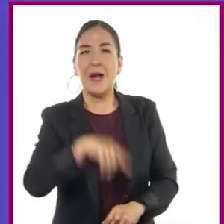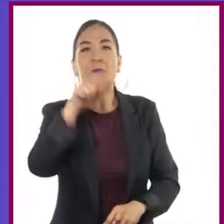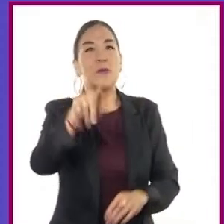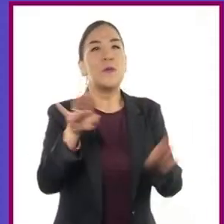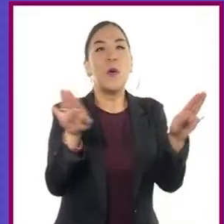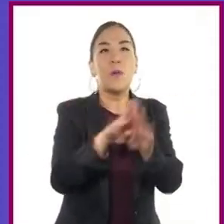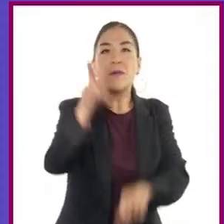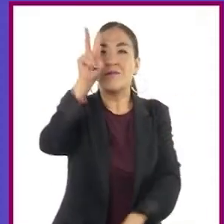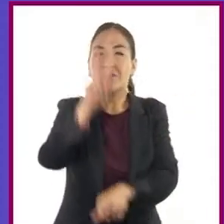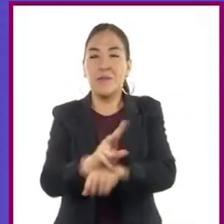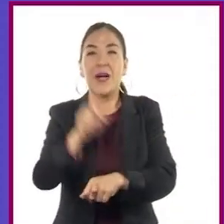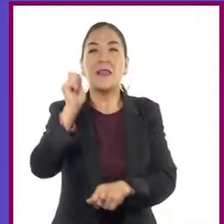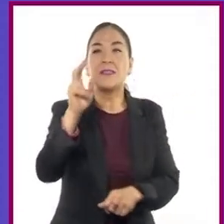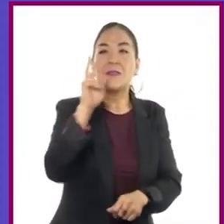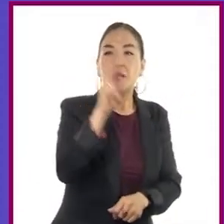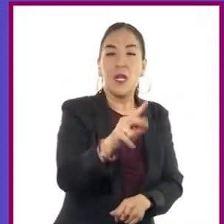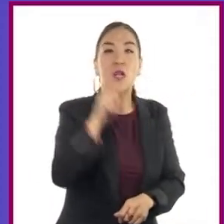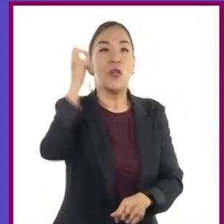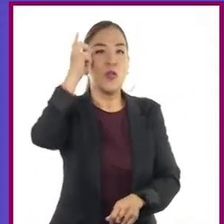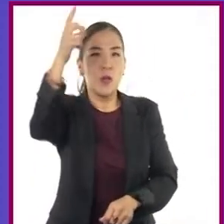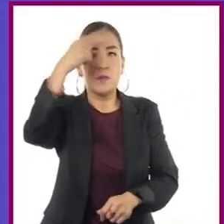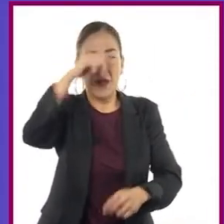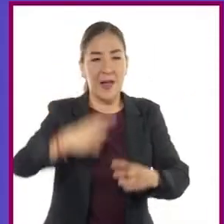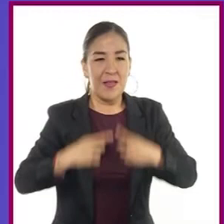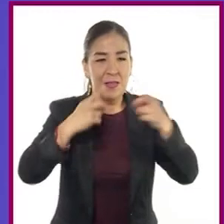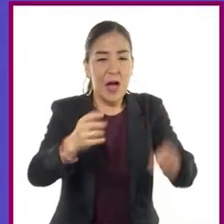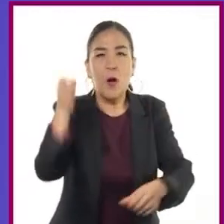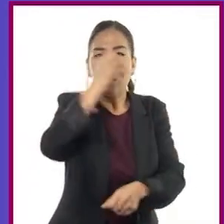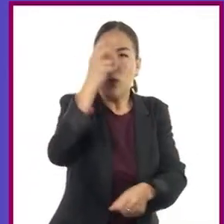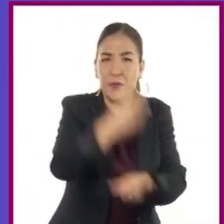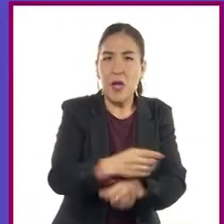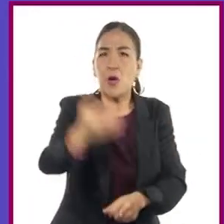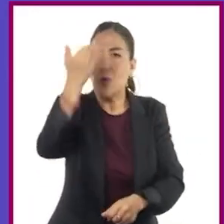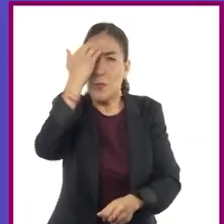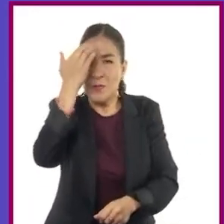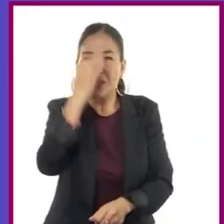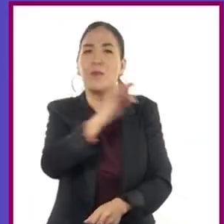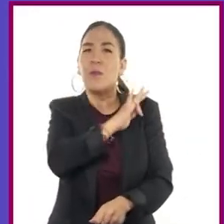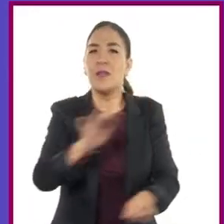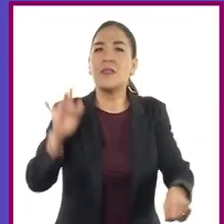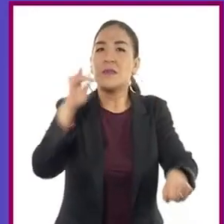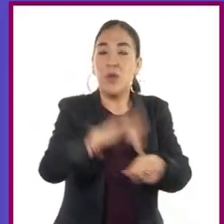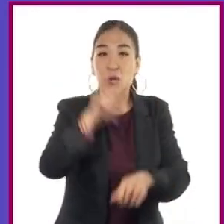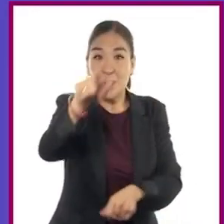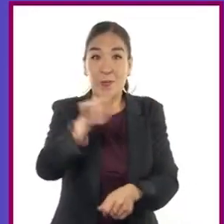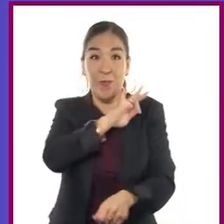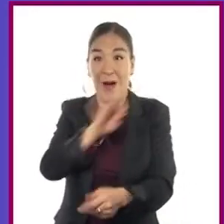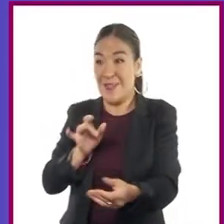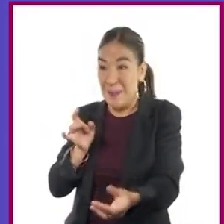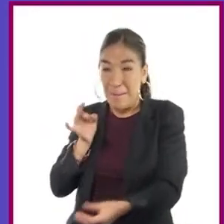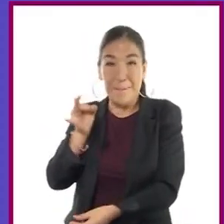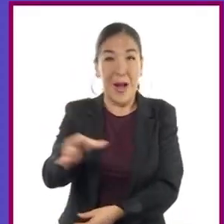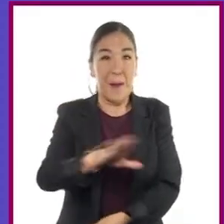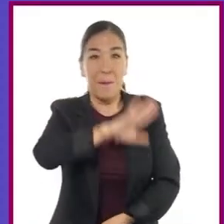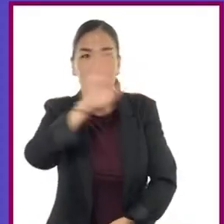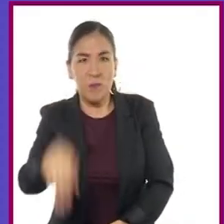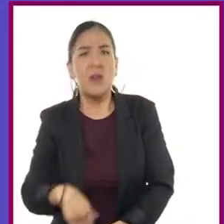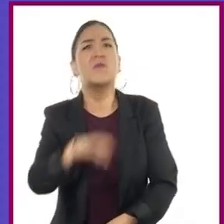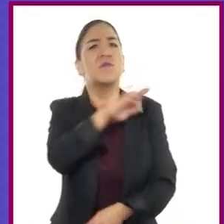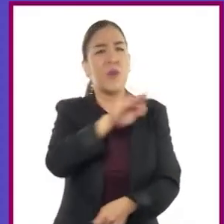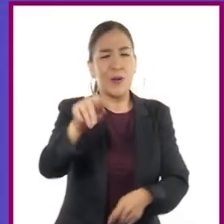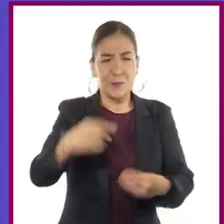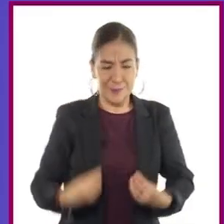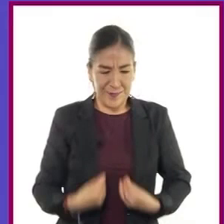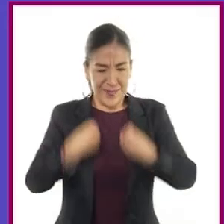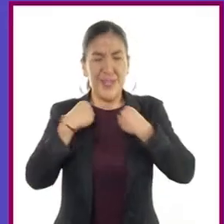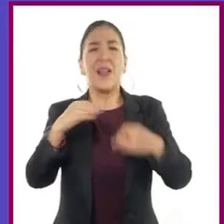Los dioses te ofrecerán oportunidades. Conócelas, tómalas. No puedes vencer a la muerte, pero puedes vencer a la muerte en la vida,